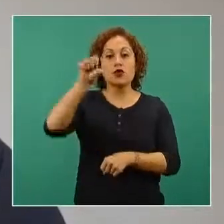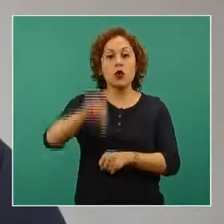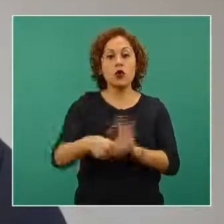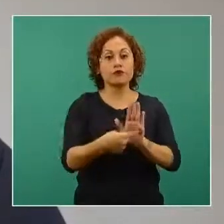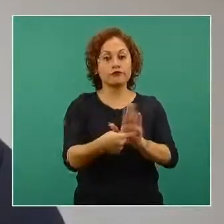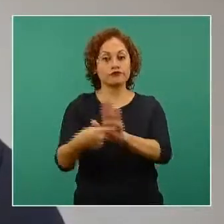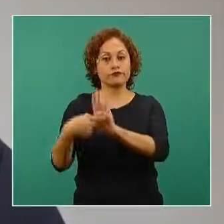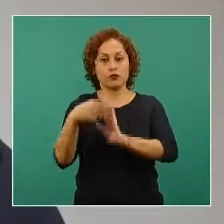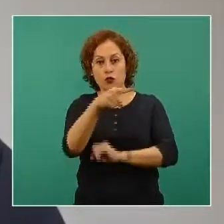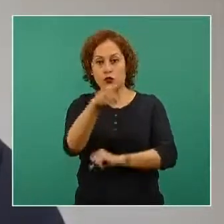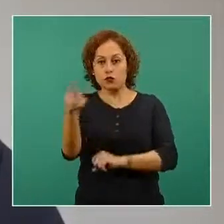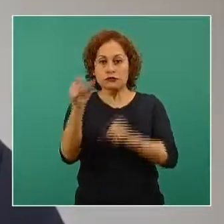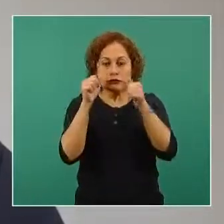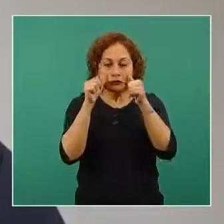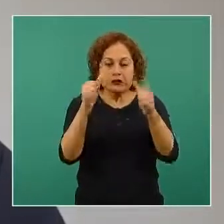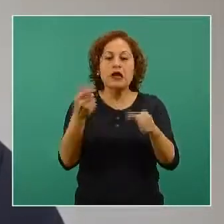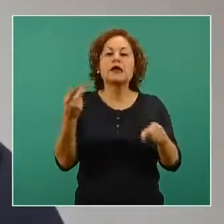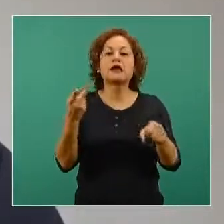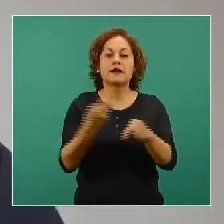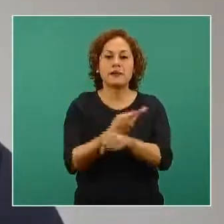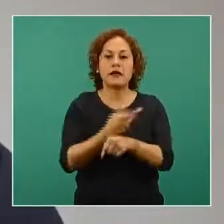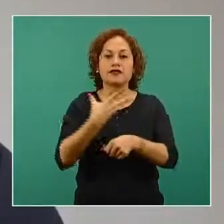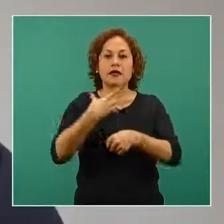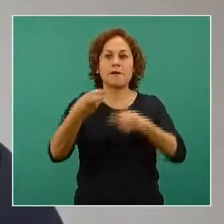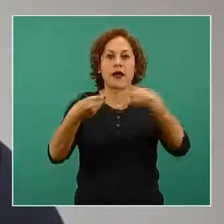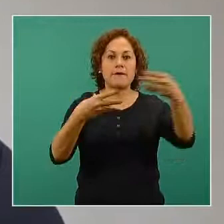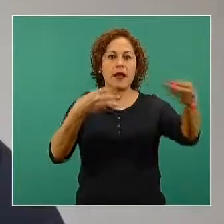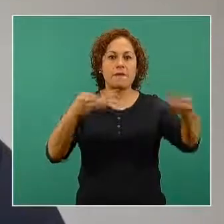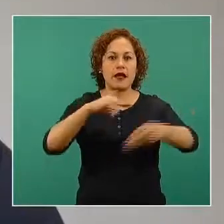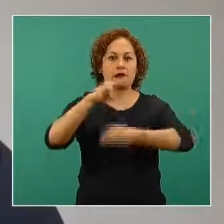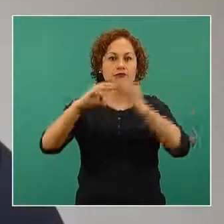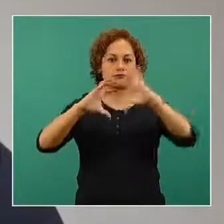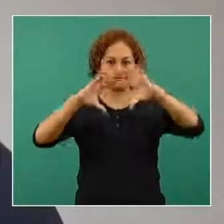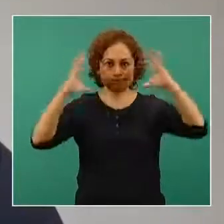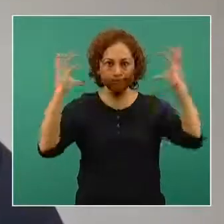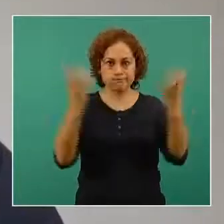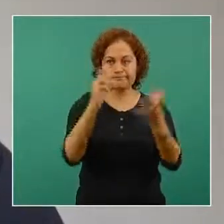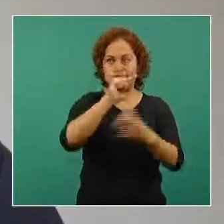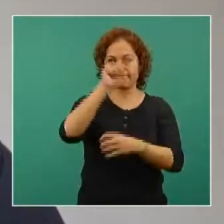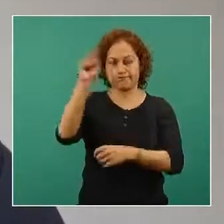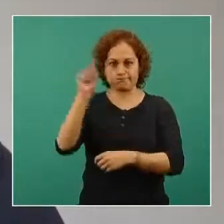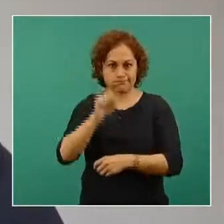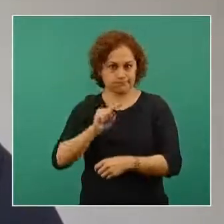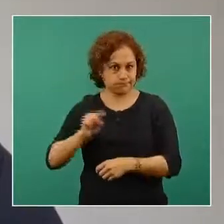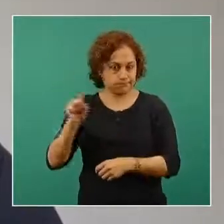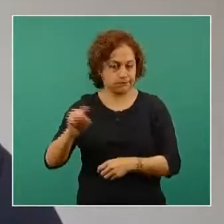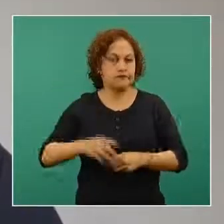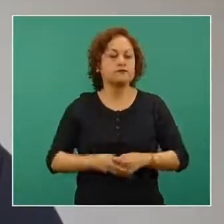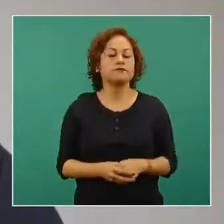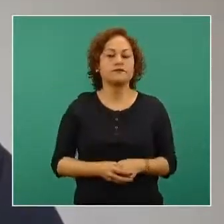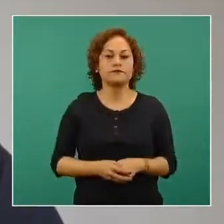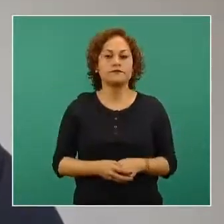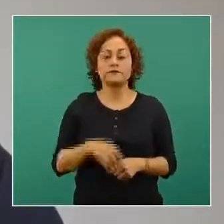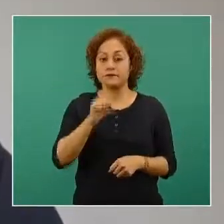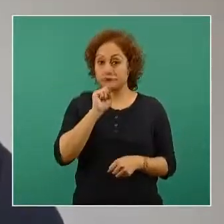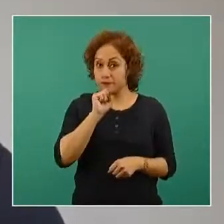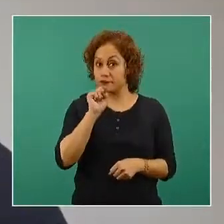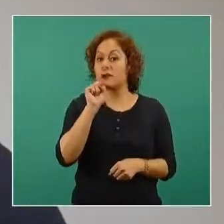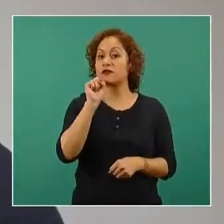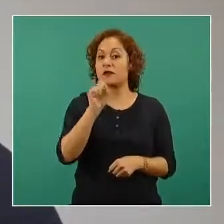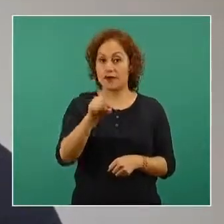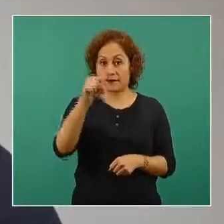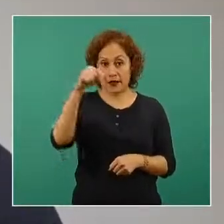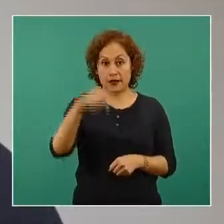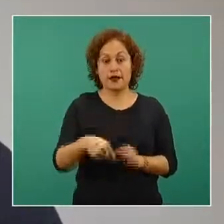está dando esta transmisión en otras regiones del mundo. Y finalmente también actualizaremos cómo está